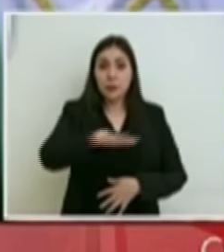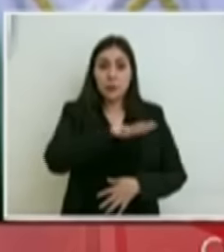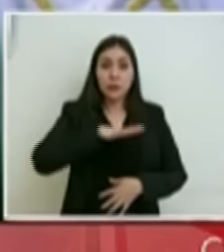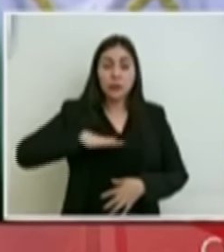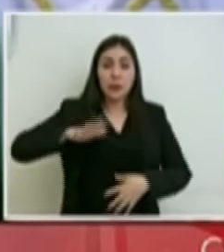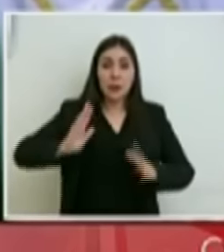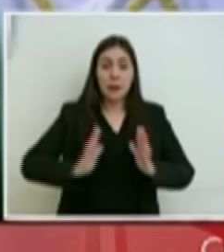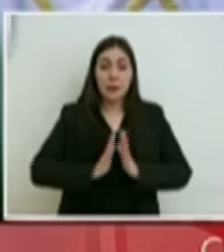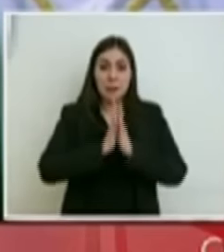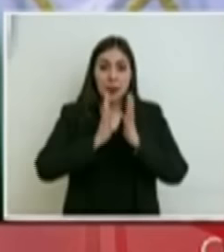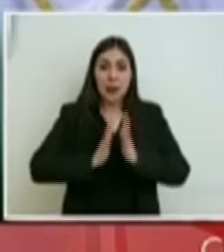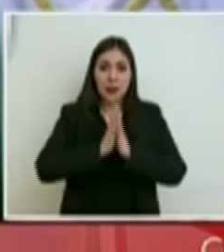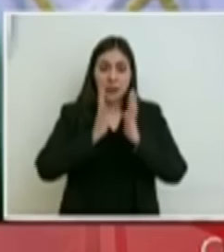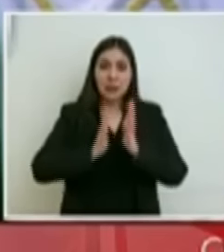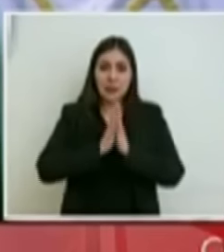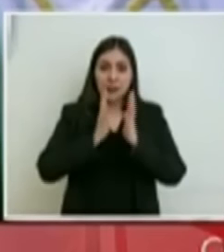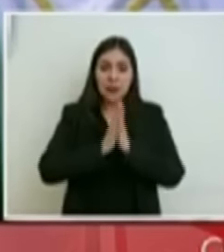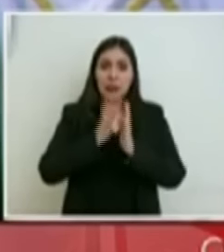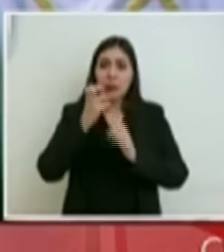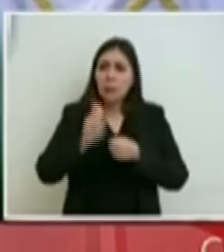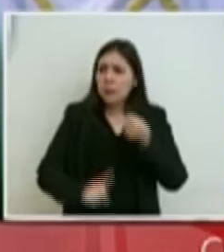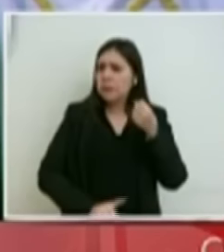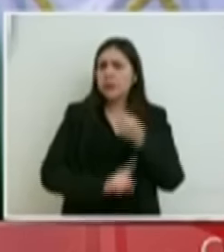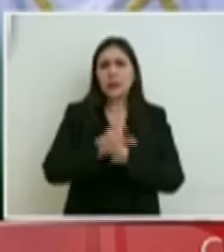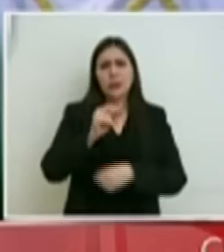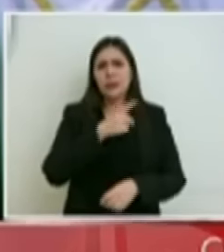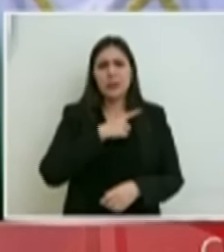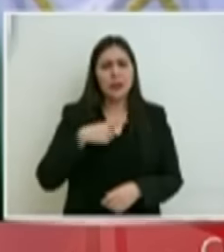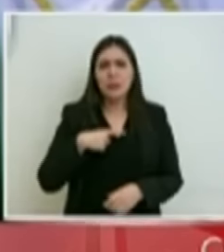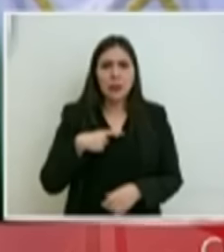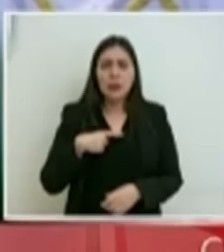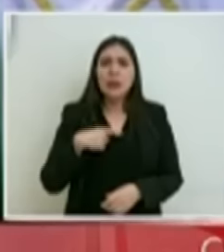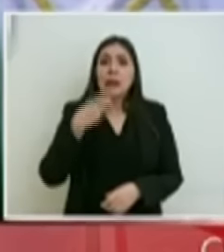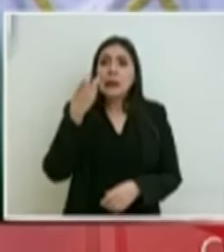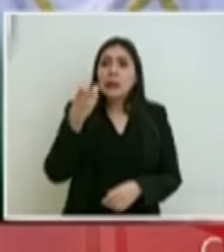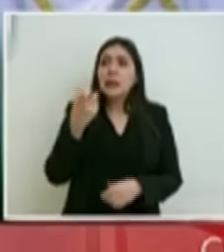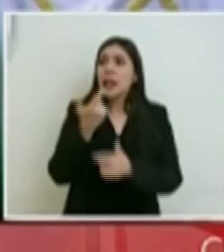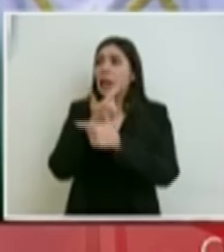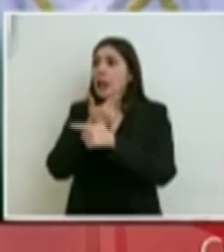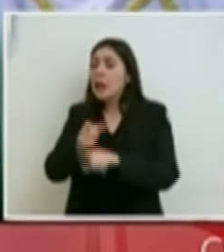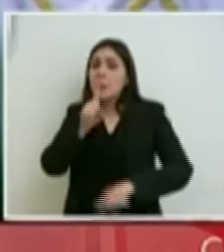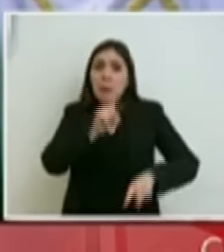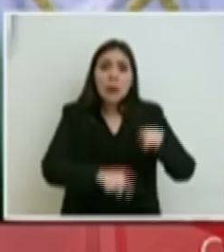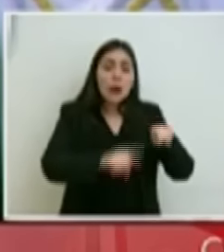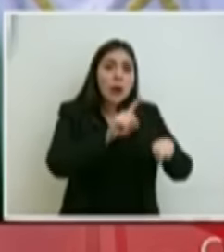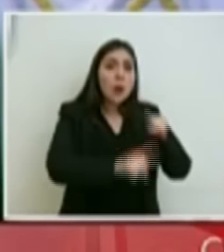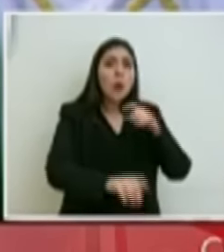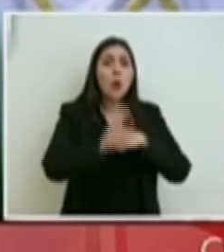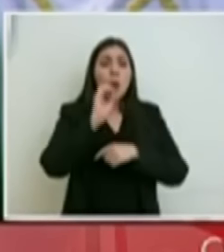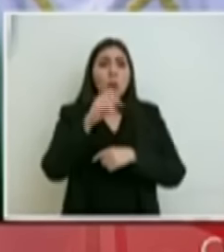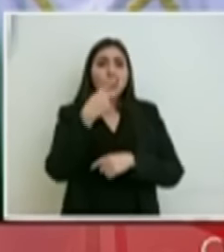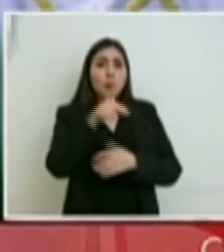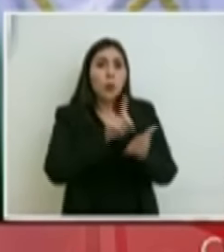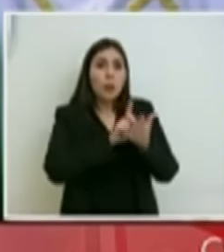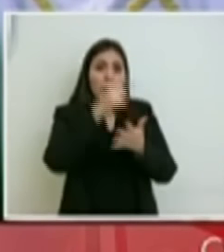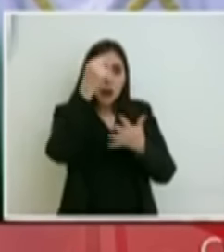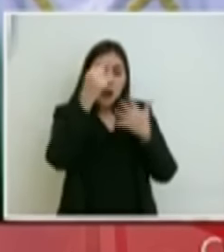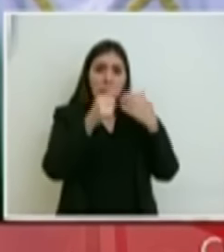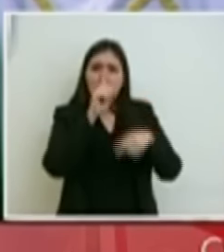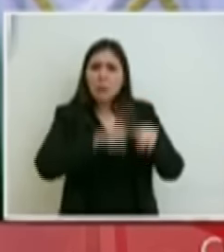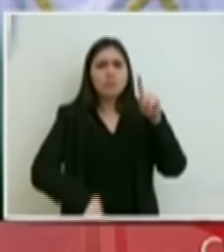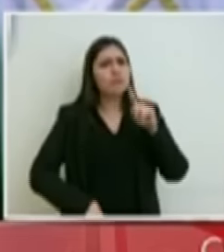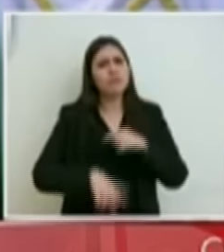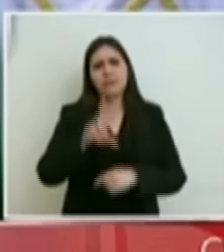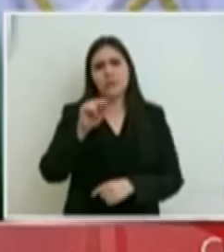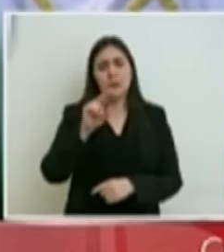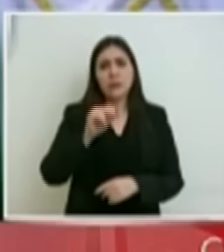afectarse. No se limita ninguna de las libertades ni los derechos que la componen. El riesgo de